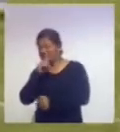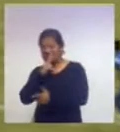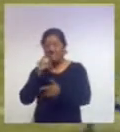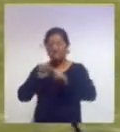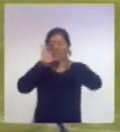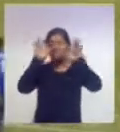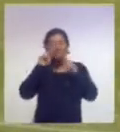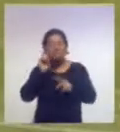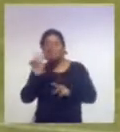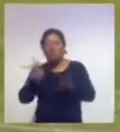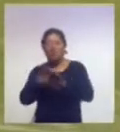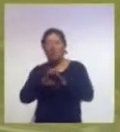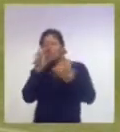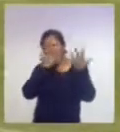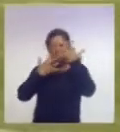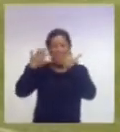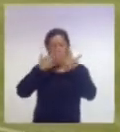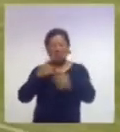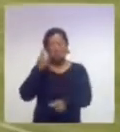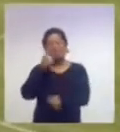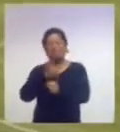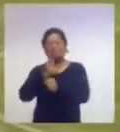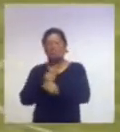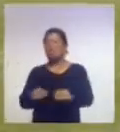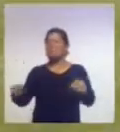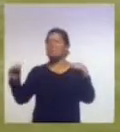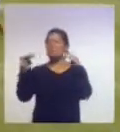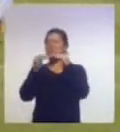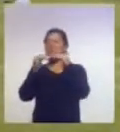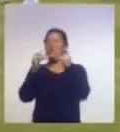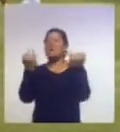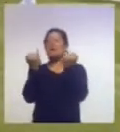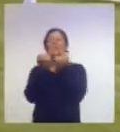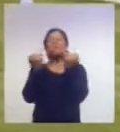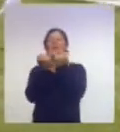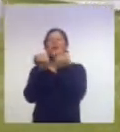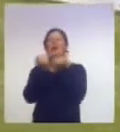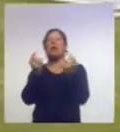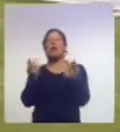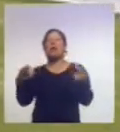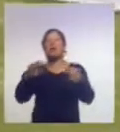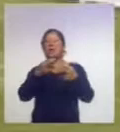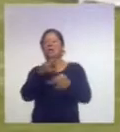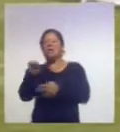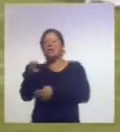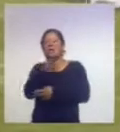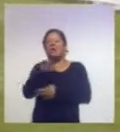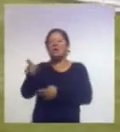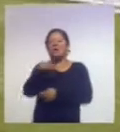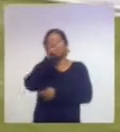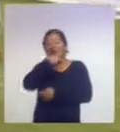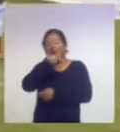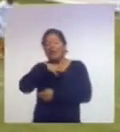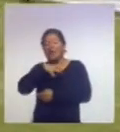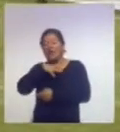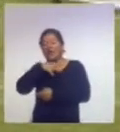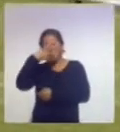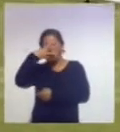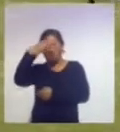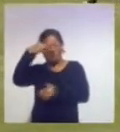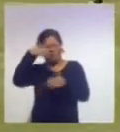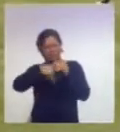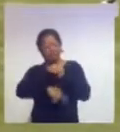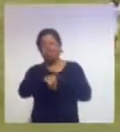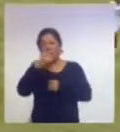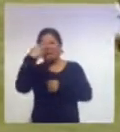y propinarles el primer empate de la temporada a los líderes. Los jaliscienses hicieron la tarea, estudiaron a fondo a la Jauría para no